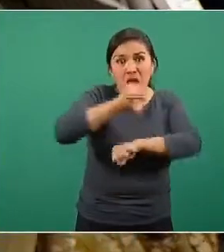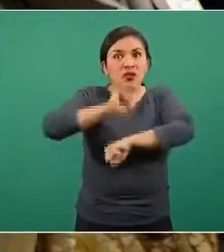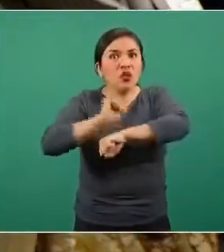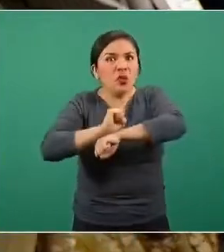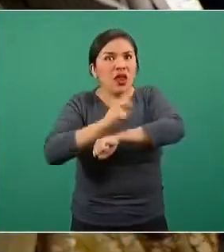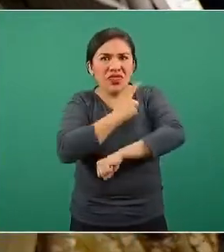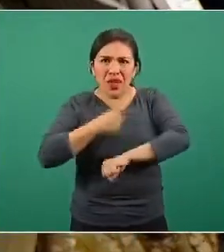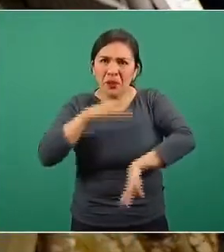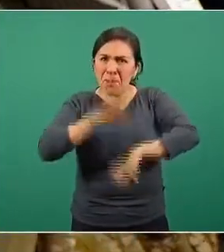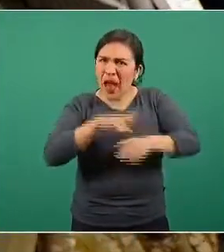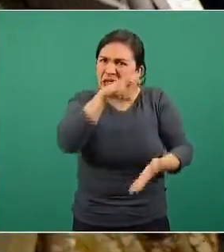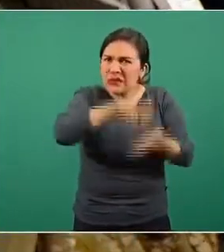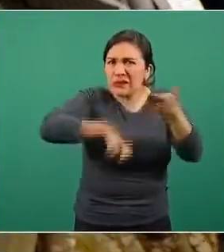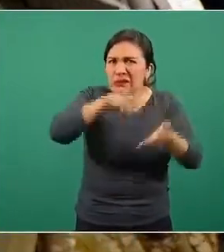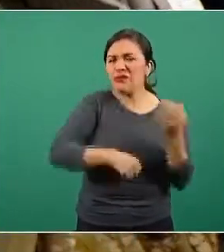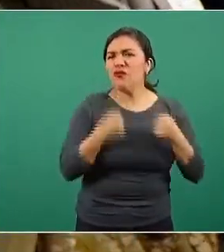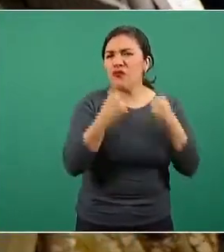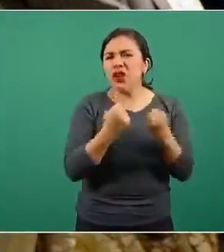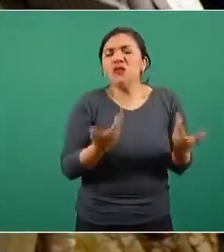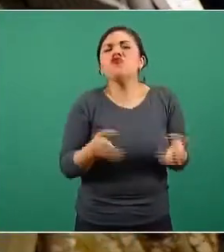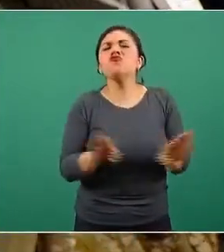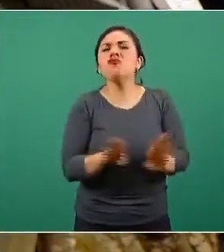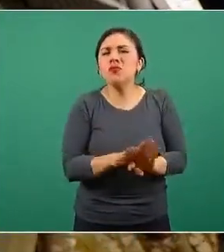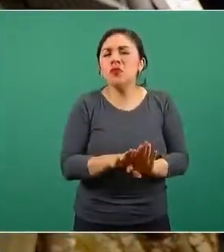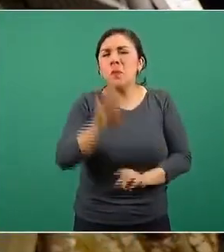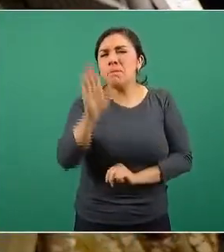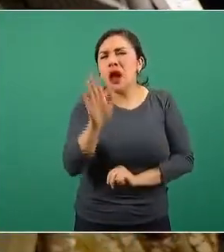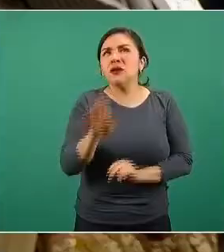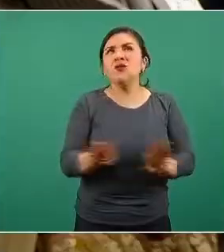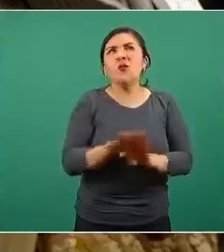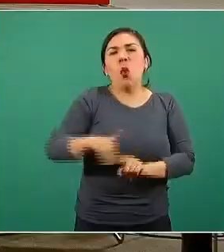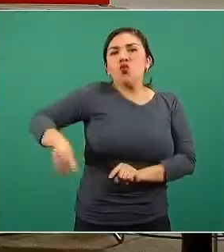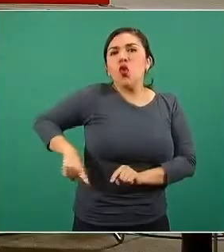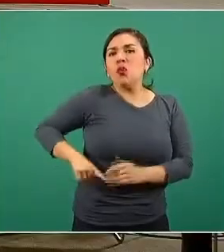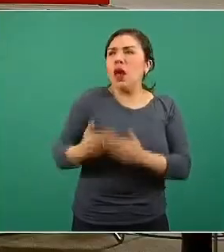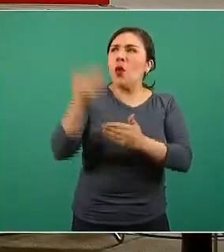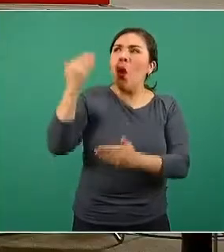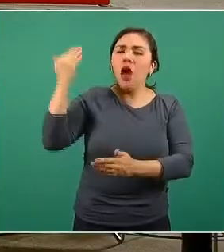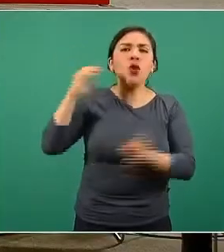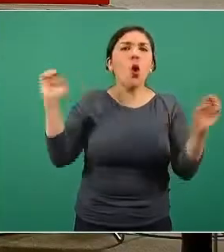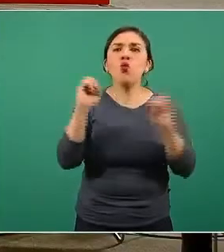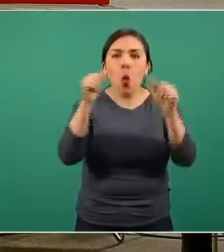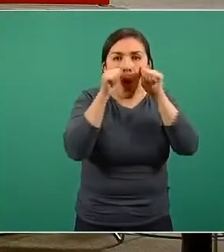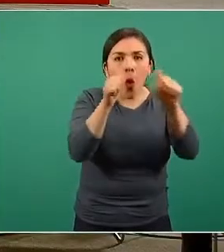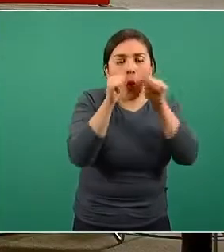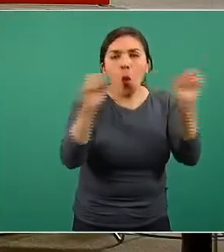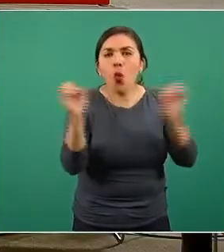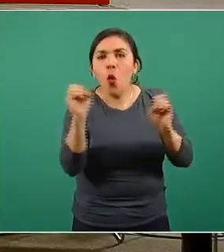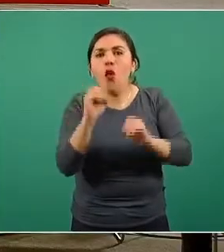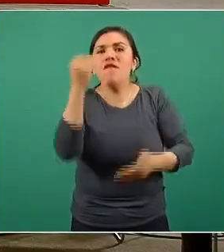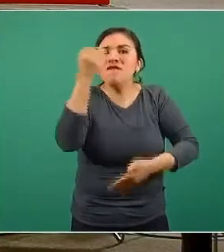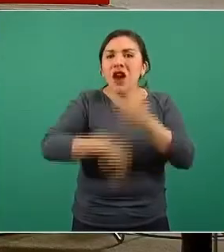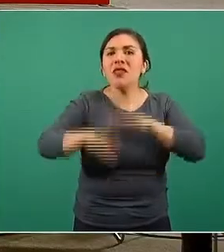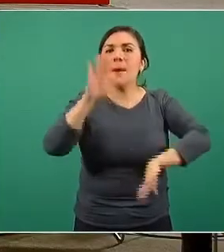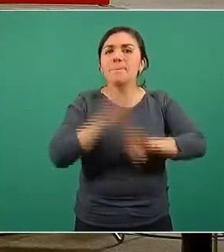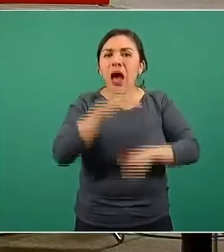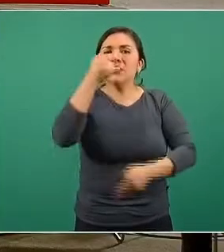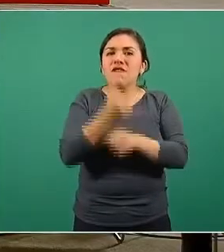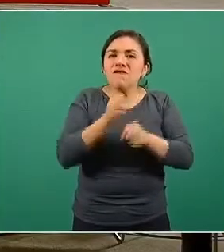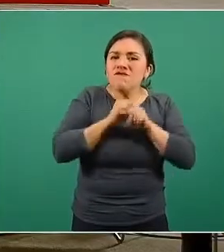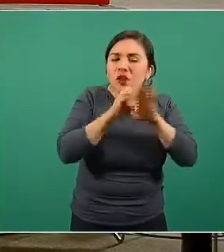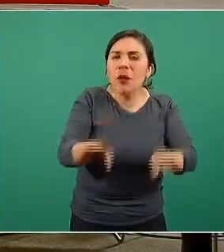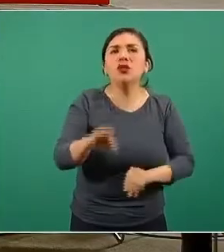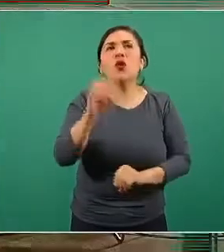haya que fortalecer estas partes, que tal vez en gobiernos anteriores no se atacaron correctamente, o si es más